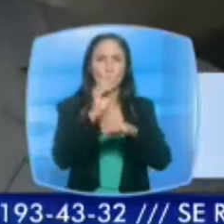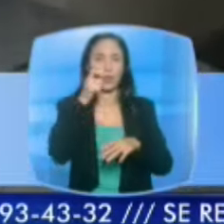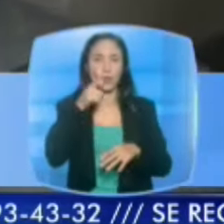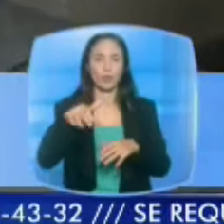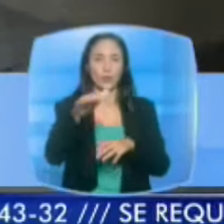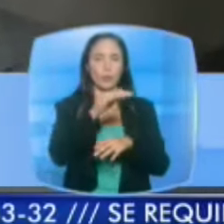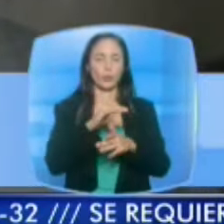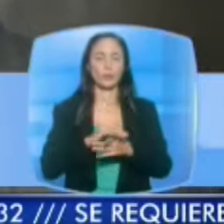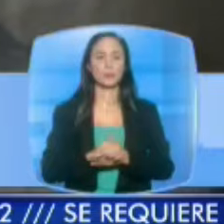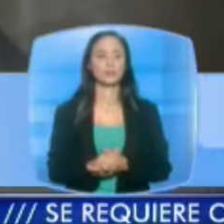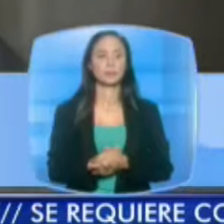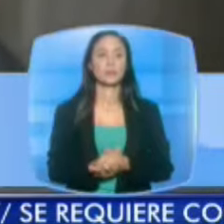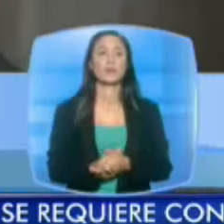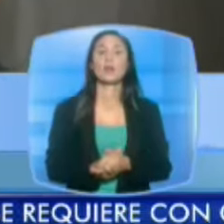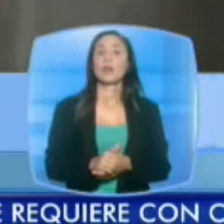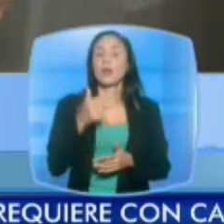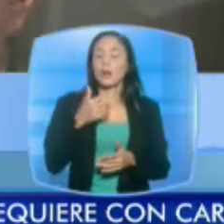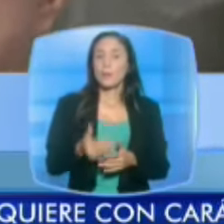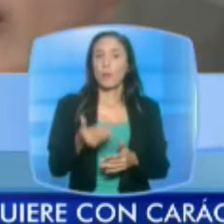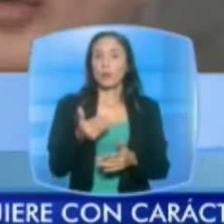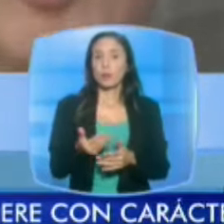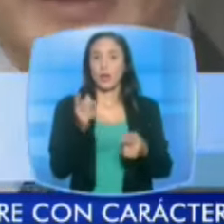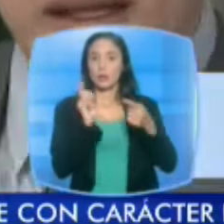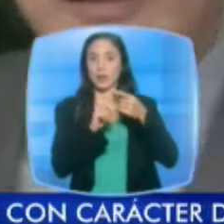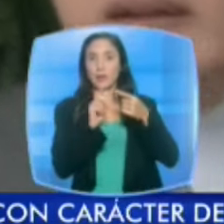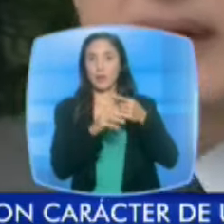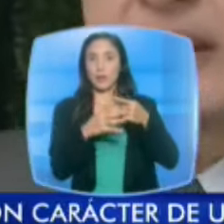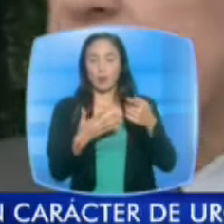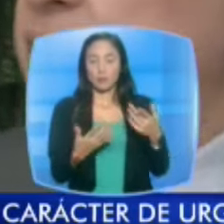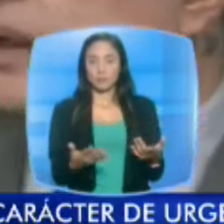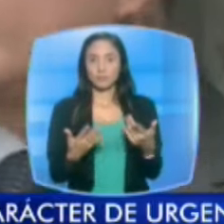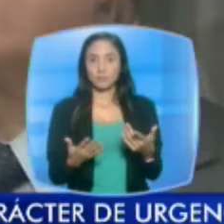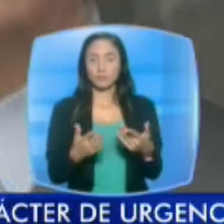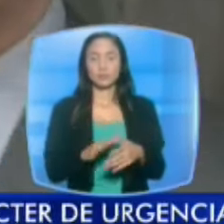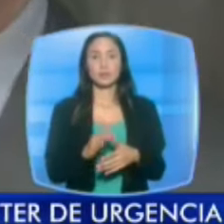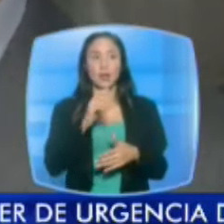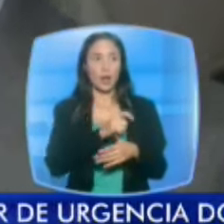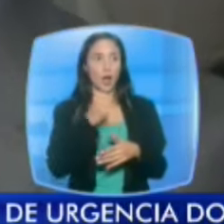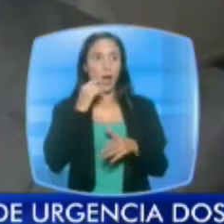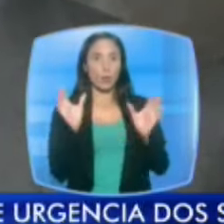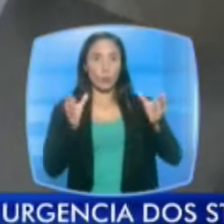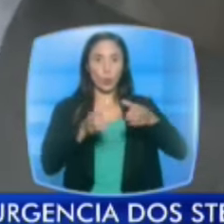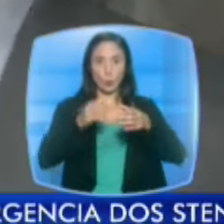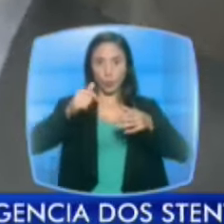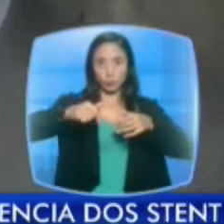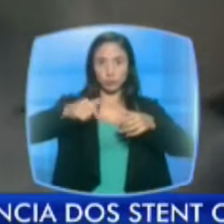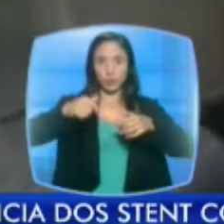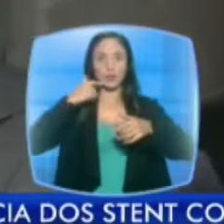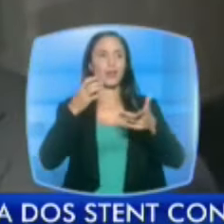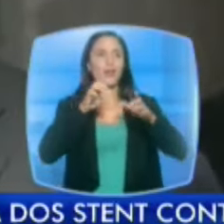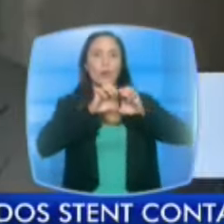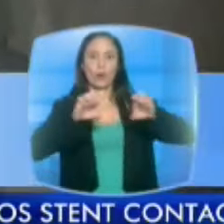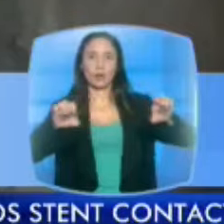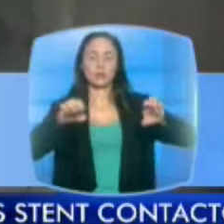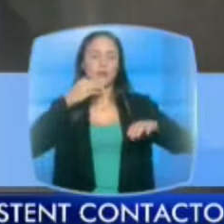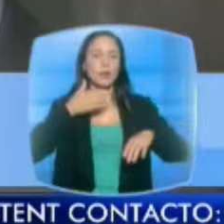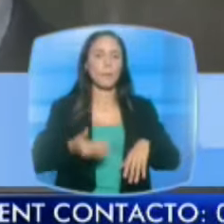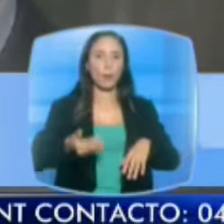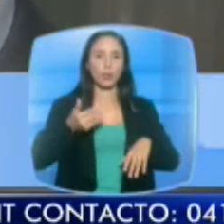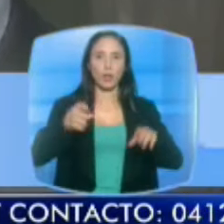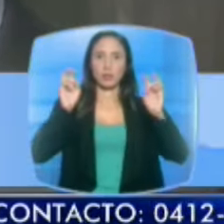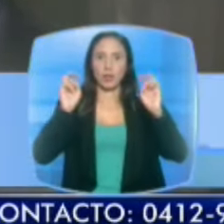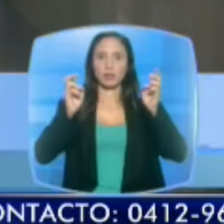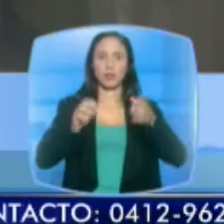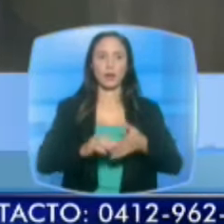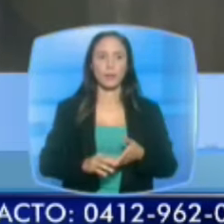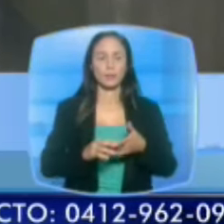Recordemos que uno de los más importantes competencias que tiene este poder ciudadano es la educación. Nosotros vamos a